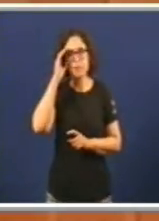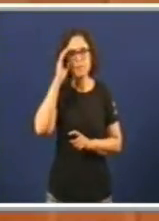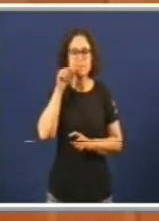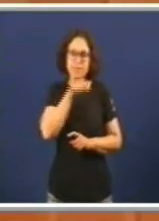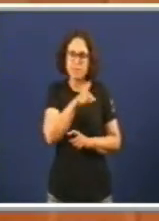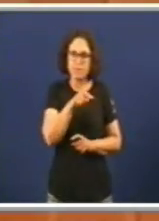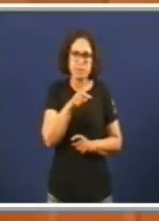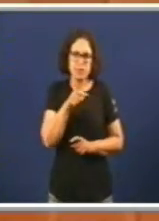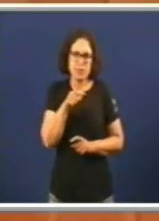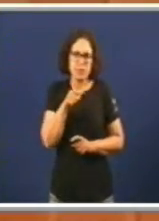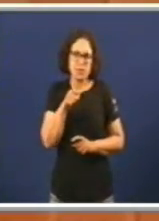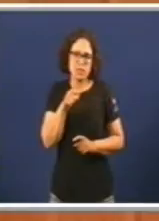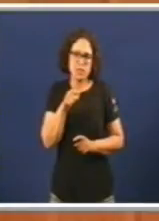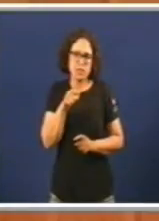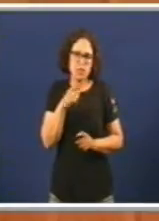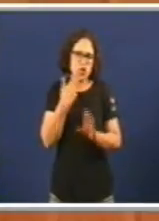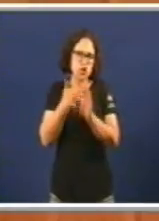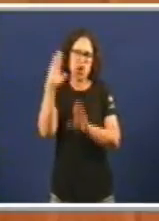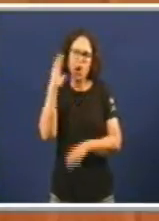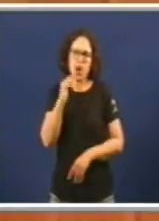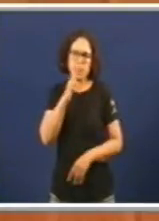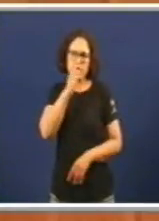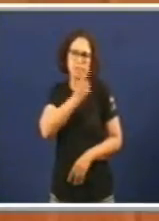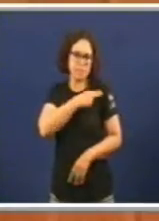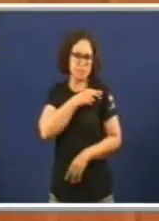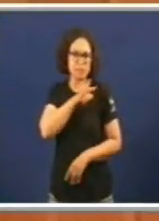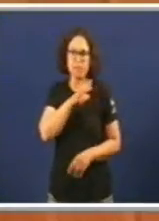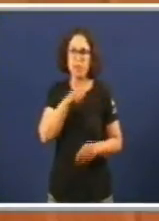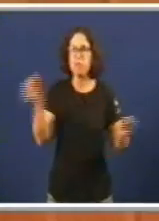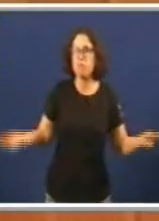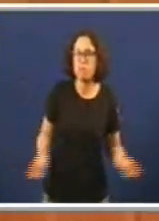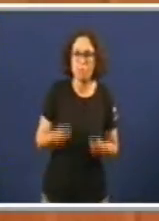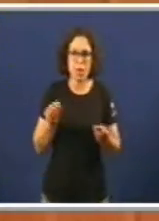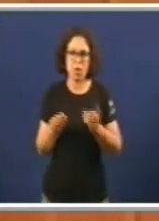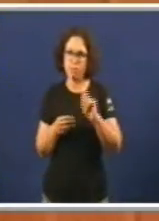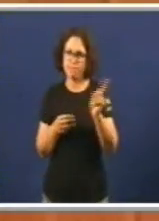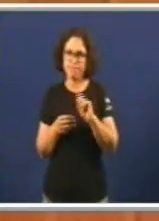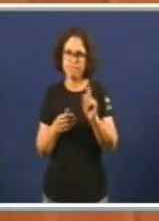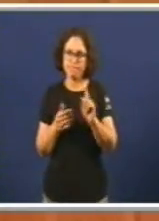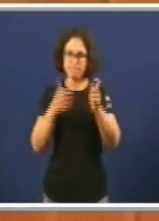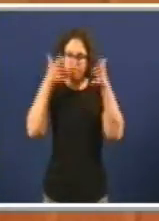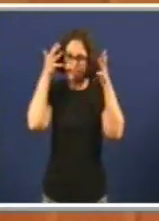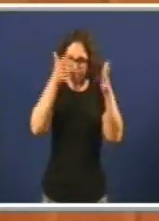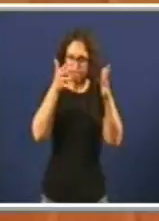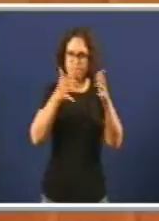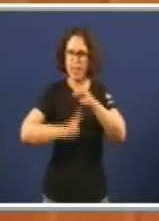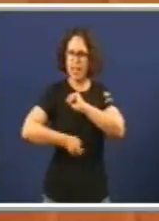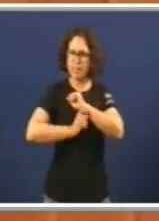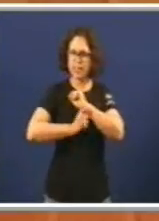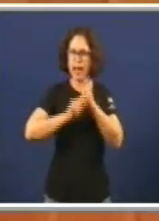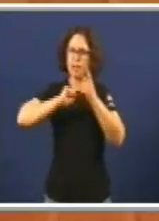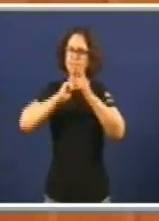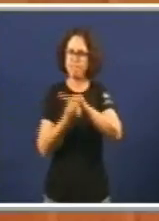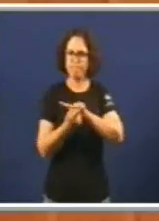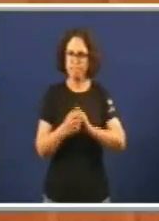E a súa soberbia, eu teño que dicirlle, señor Rodríguez, non lle vai axudar a amainar o temporal. recomendaríalle cambiar un pouco a estrategia. Tampouco